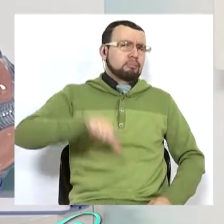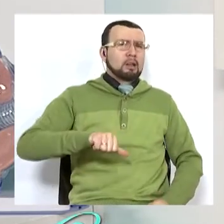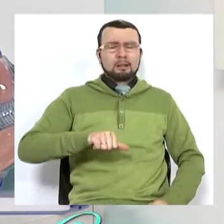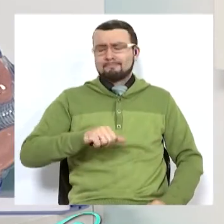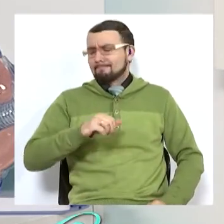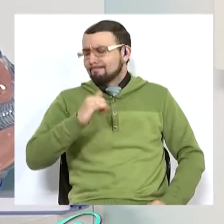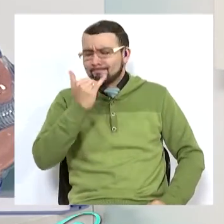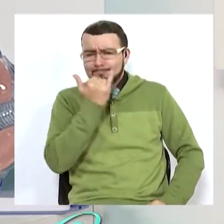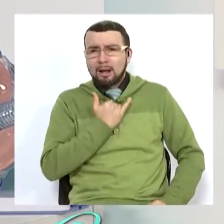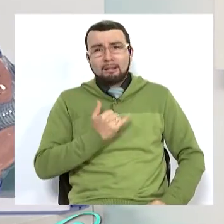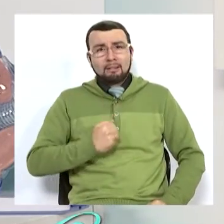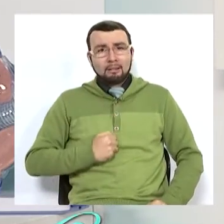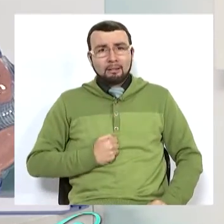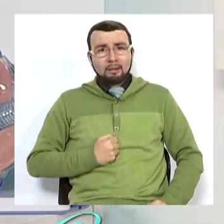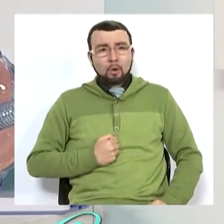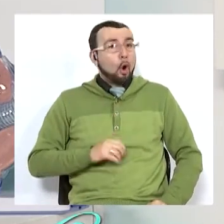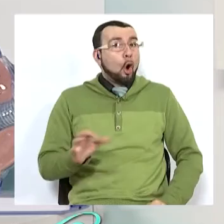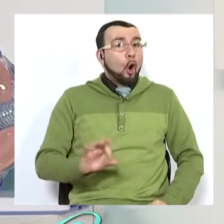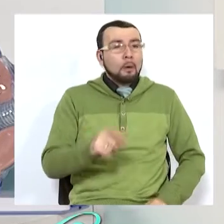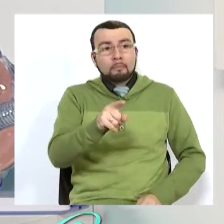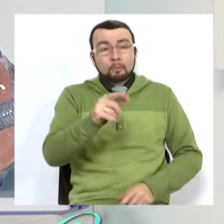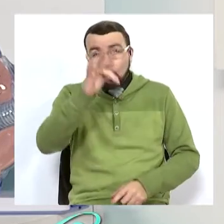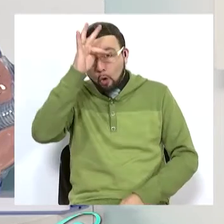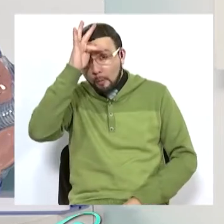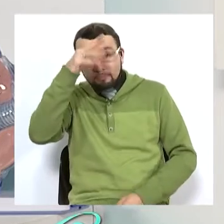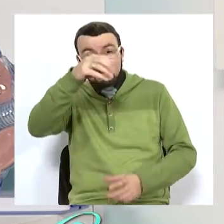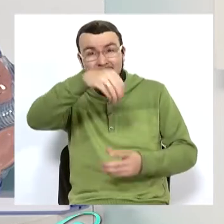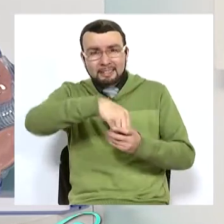absurdo es que una EPS se ahorre una